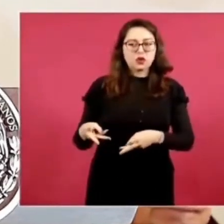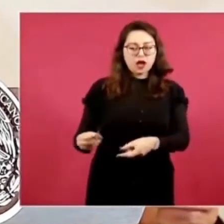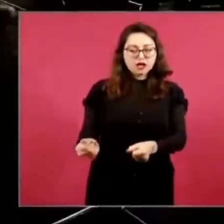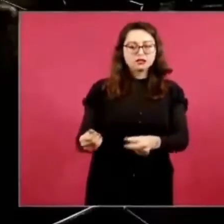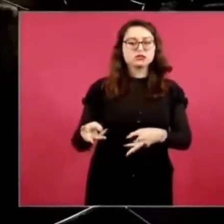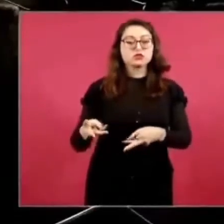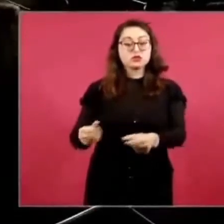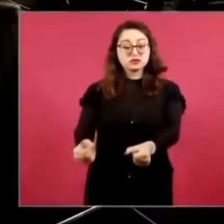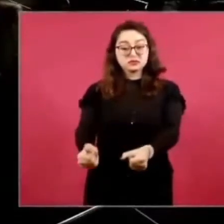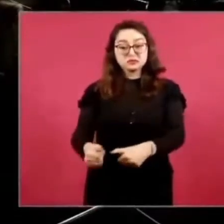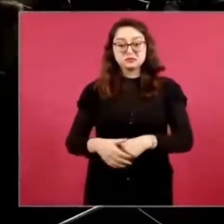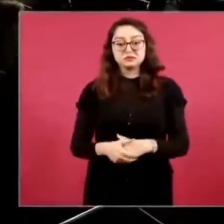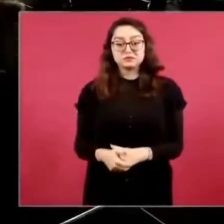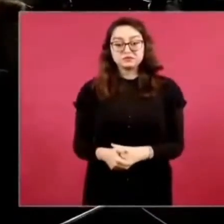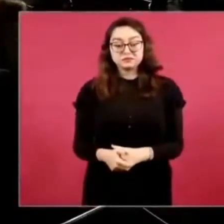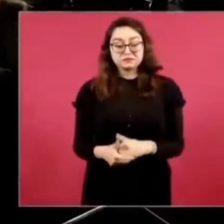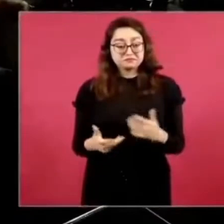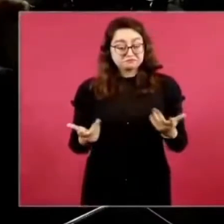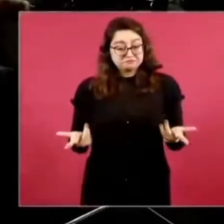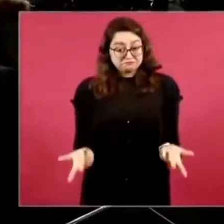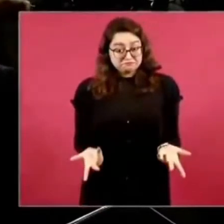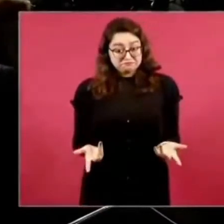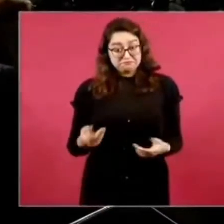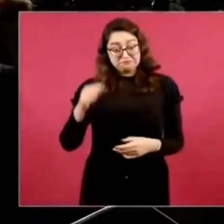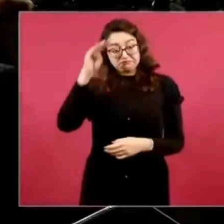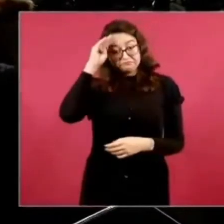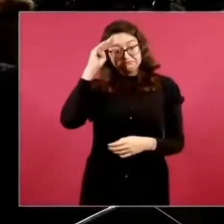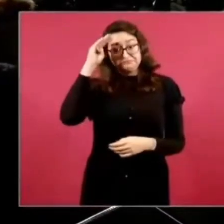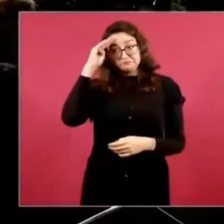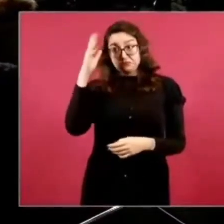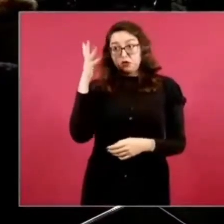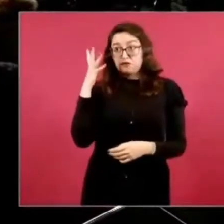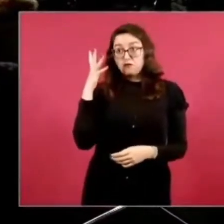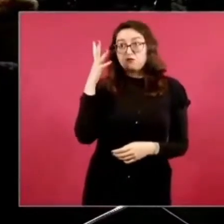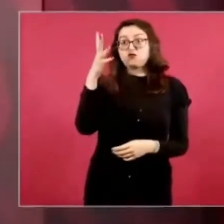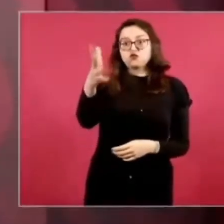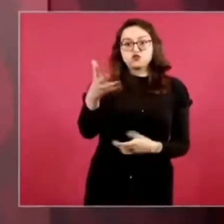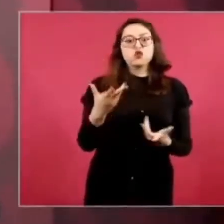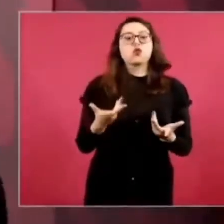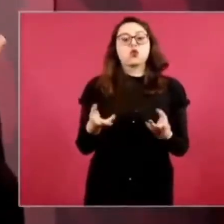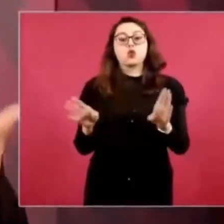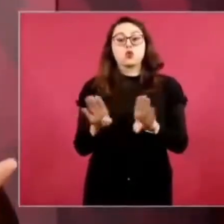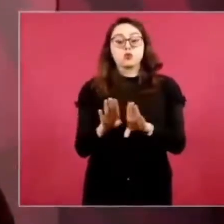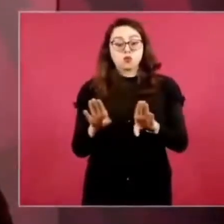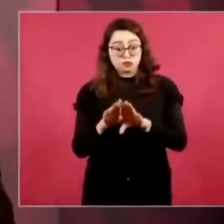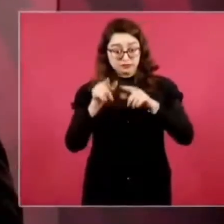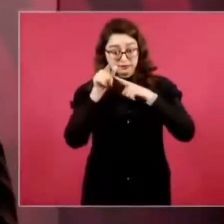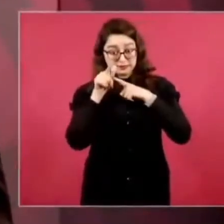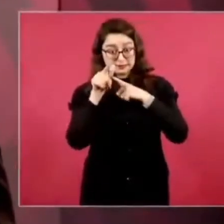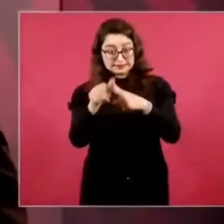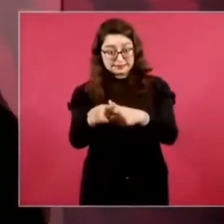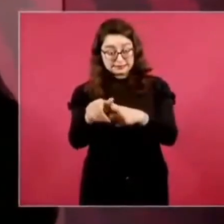Entonces, hacia el futuro, si me preguntas, ¿qué hacer? Hay